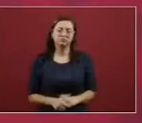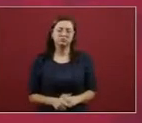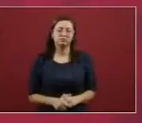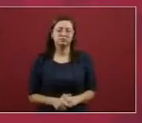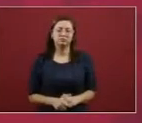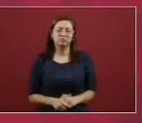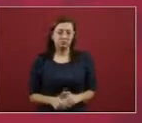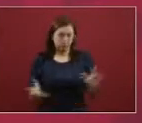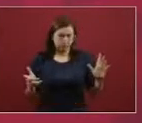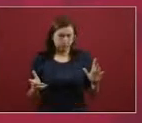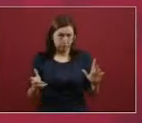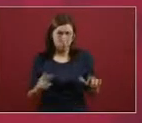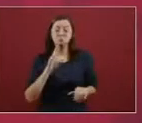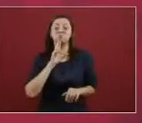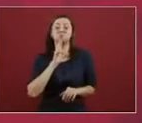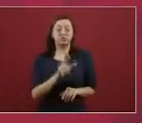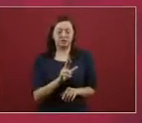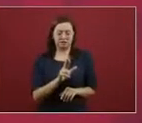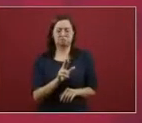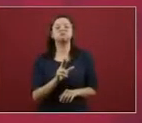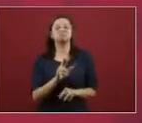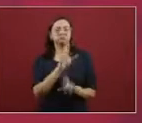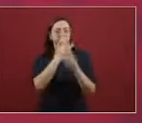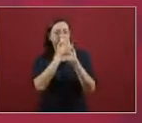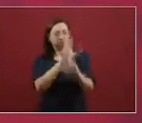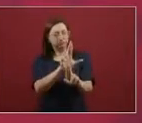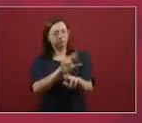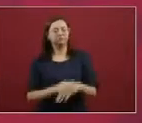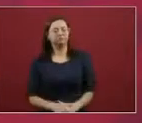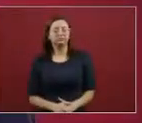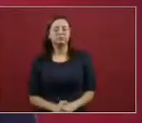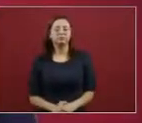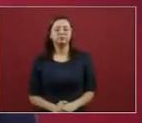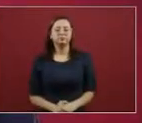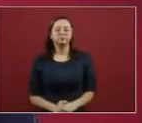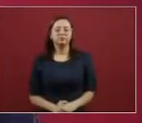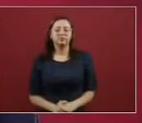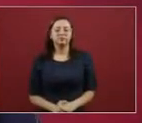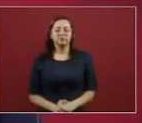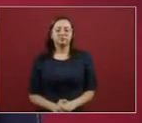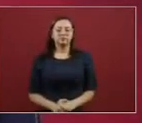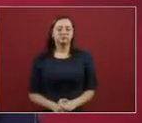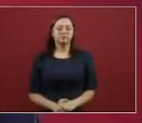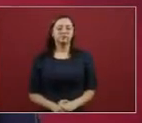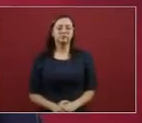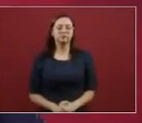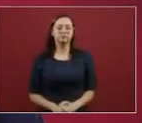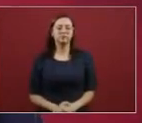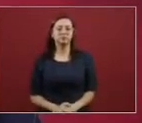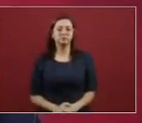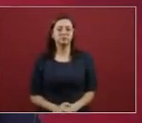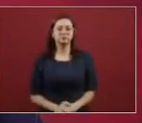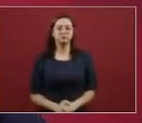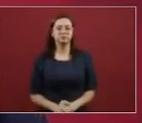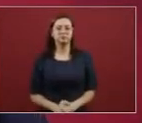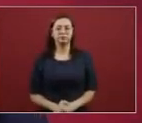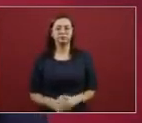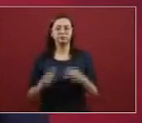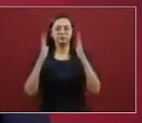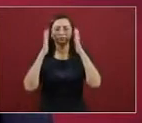con respeto entonces qué bien qué se